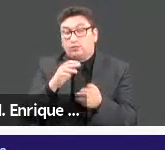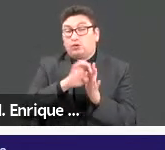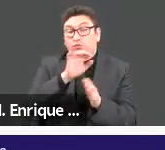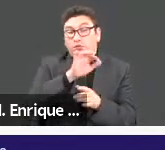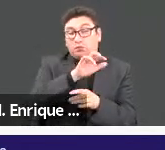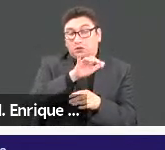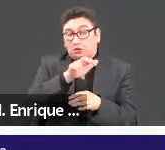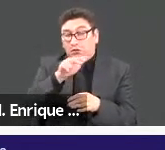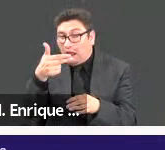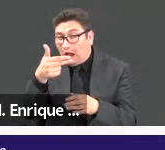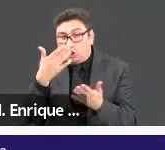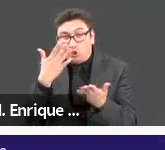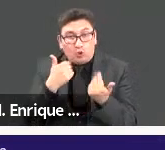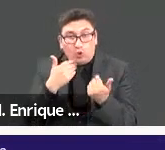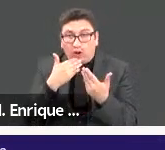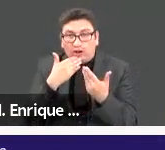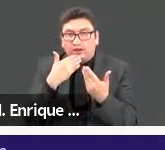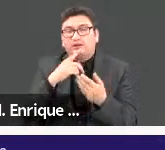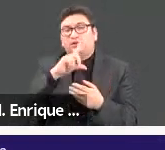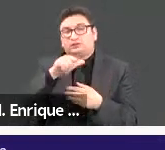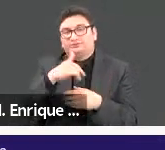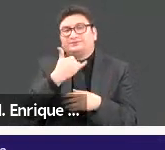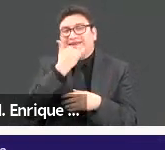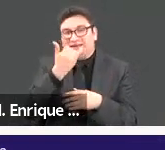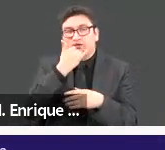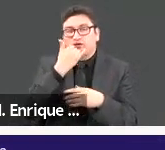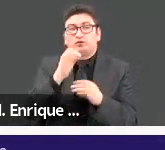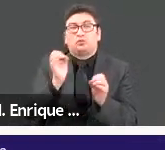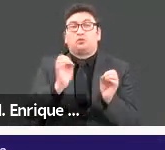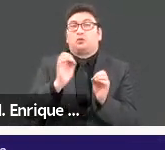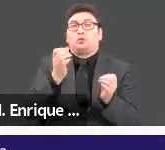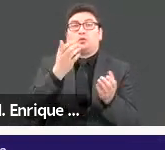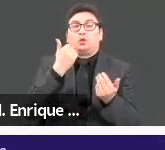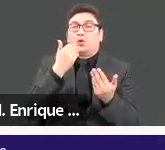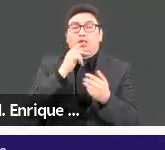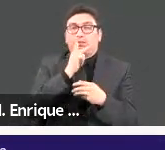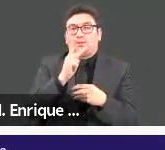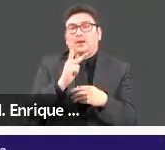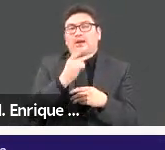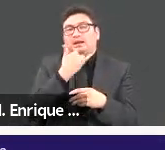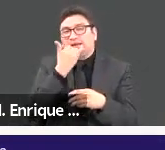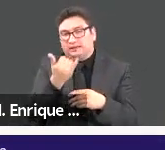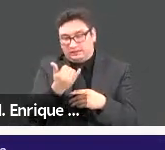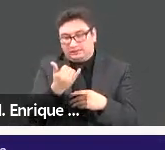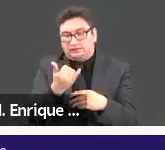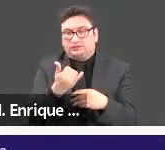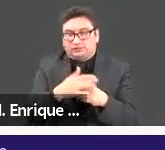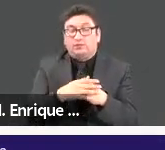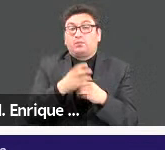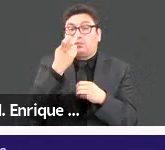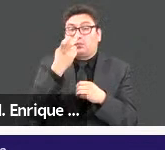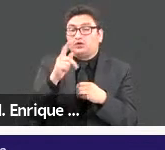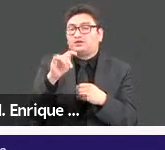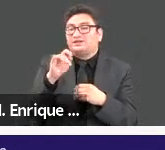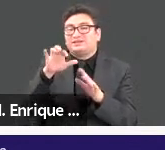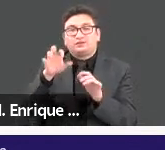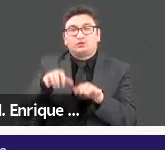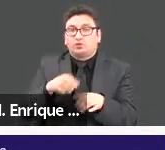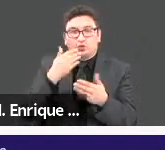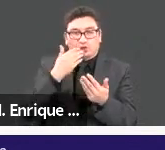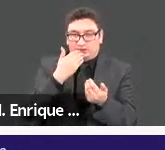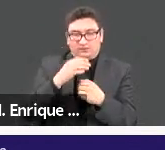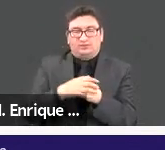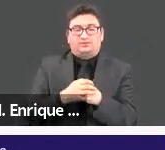entonces nos va a generar un error en nuestra búsqueda. Nos va a decir que no existe ninguna tesis con esas palabras que estamos